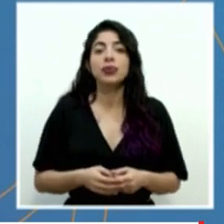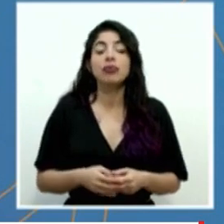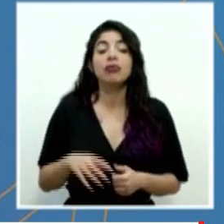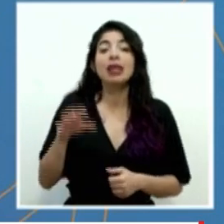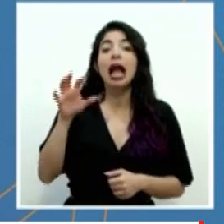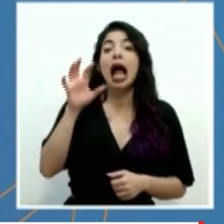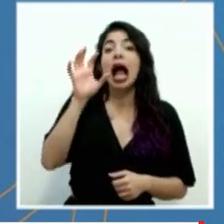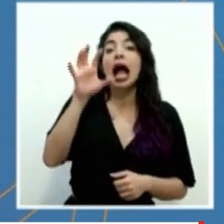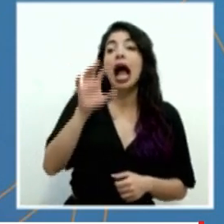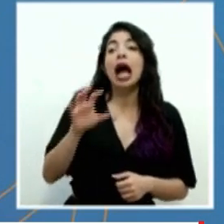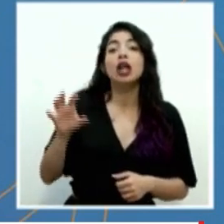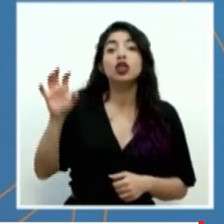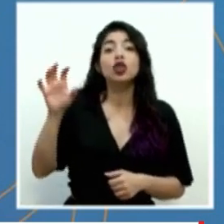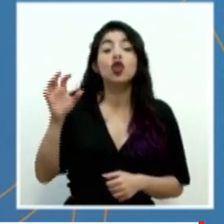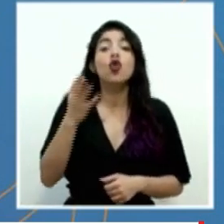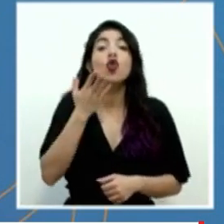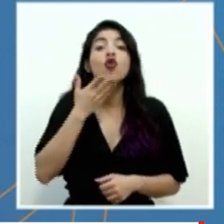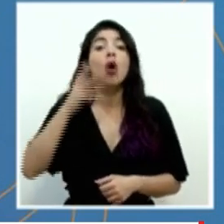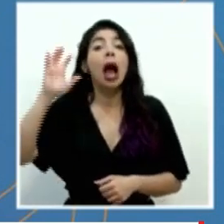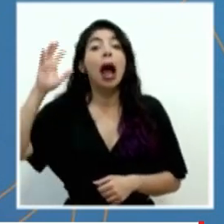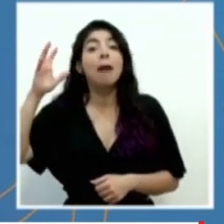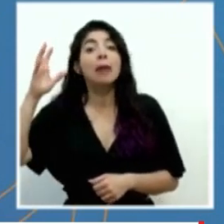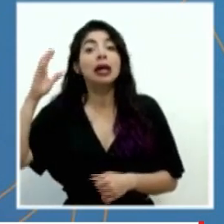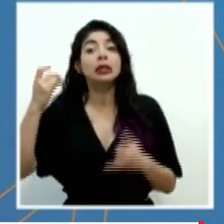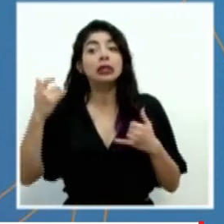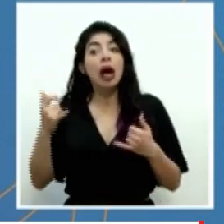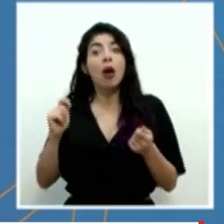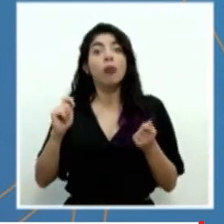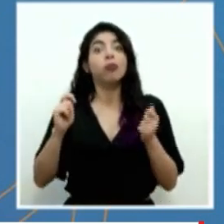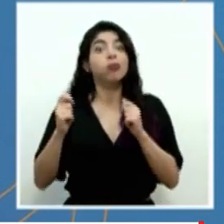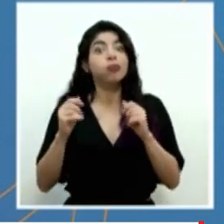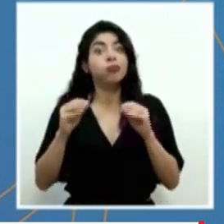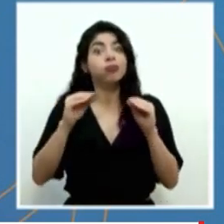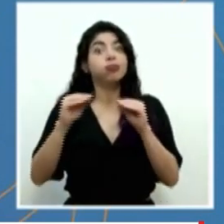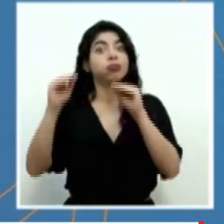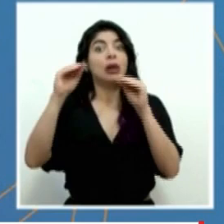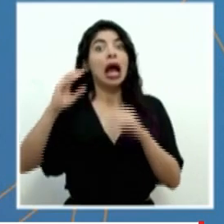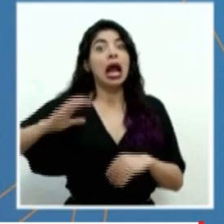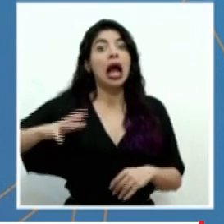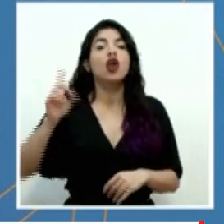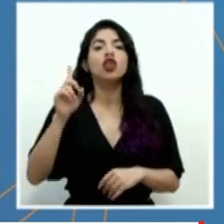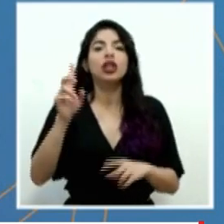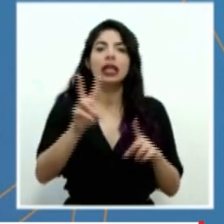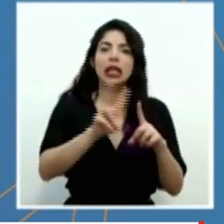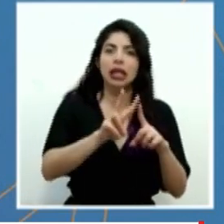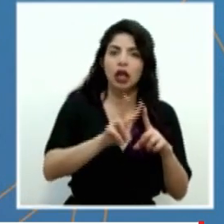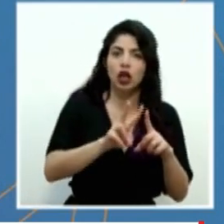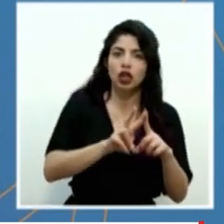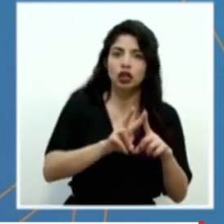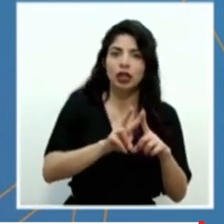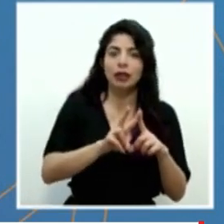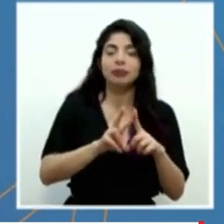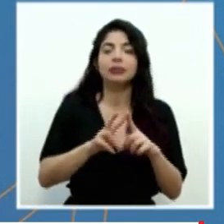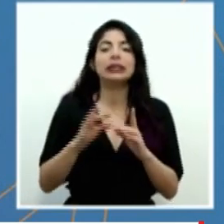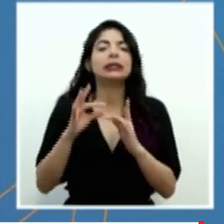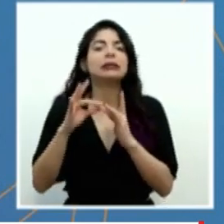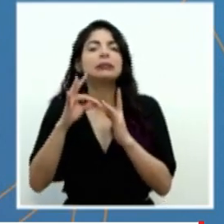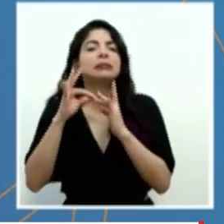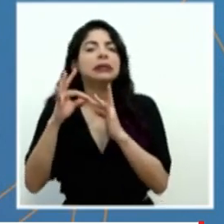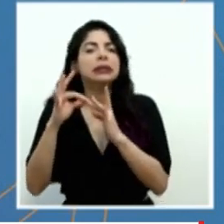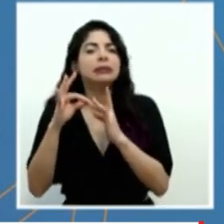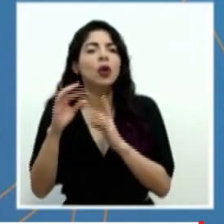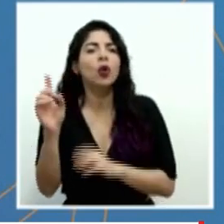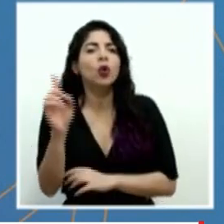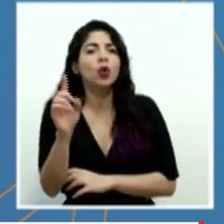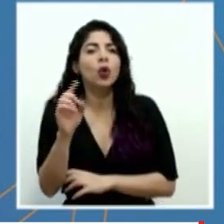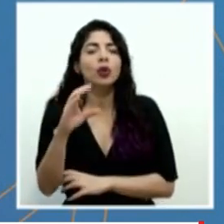en cantones que pasan de la alerta amarilla a la alerta naranja el cantón de Nicoya y